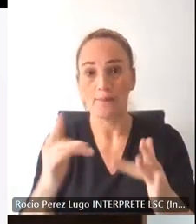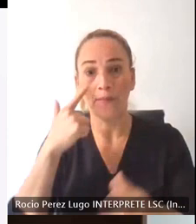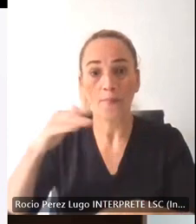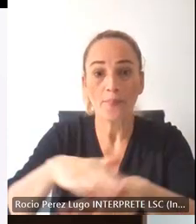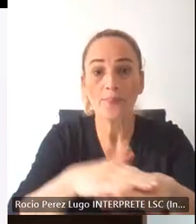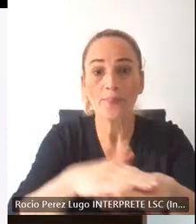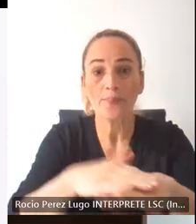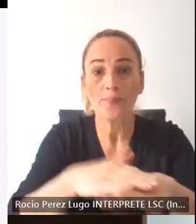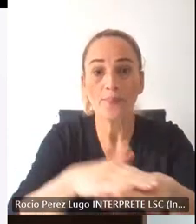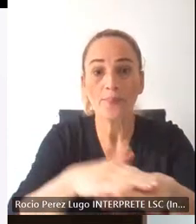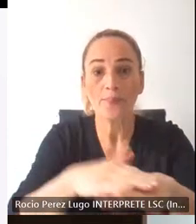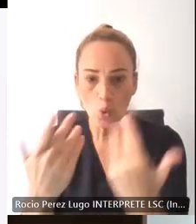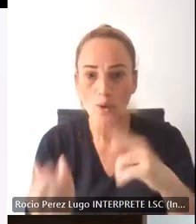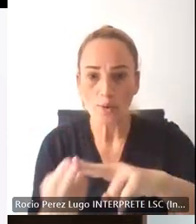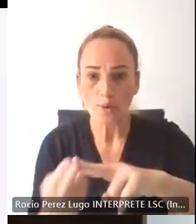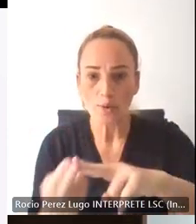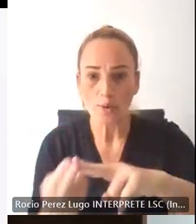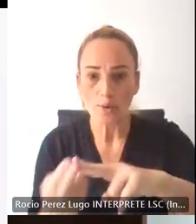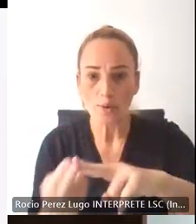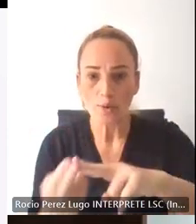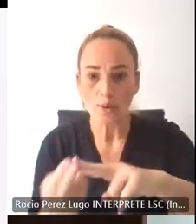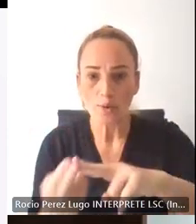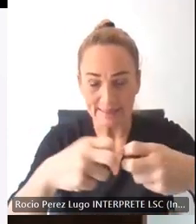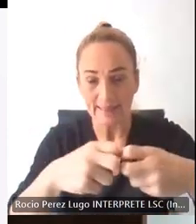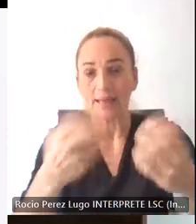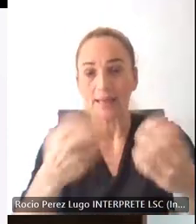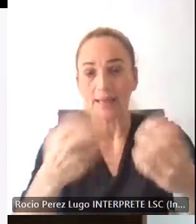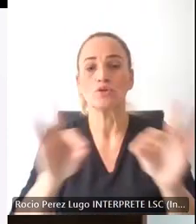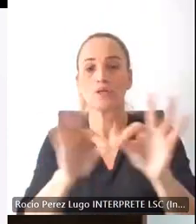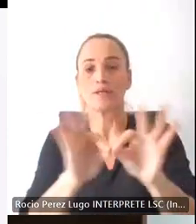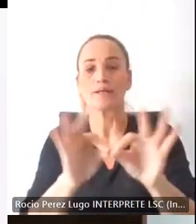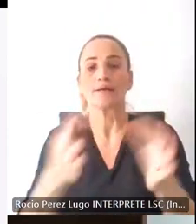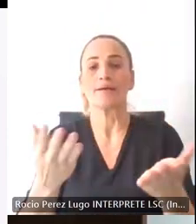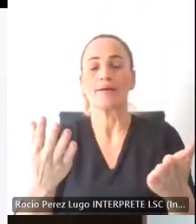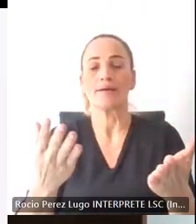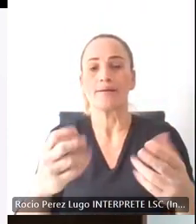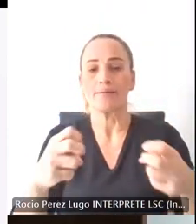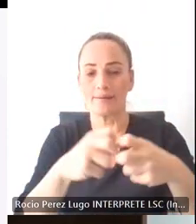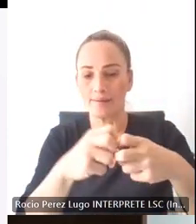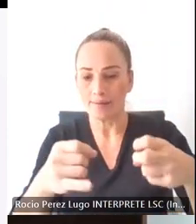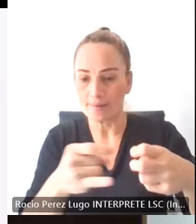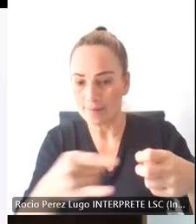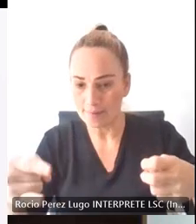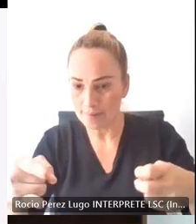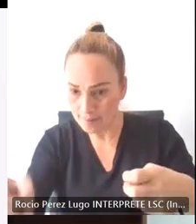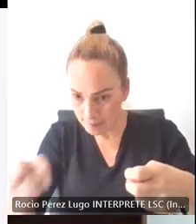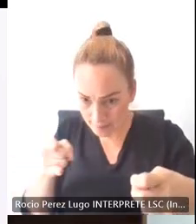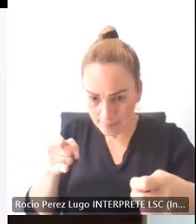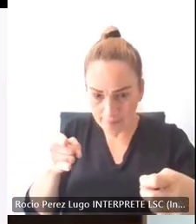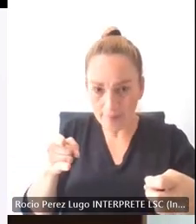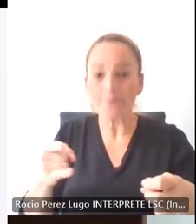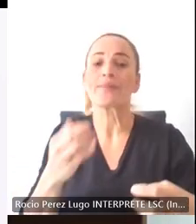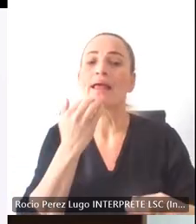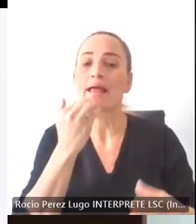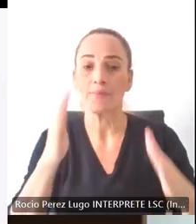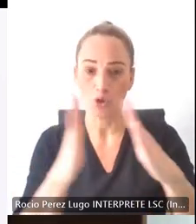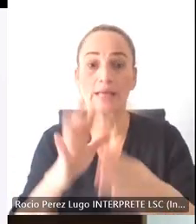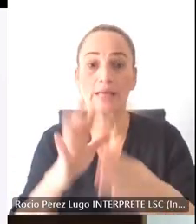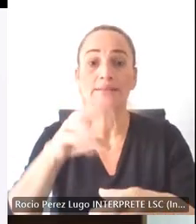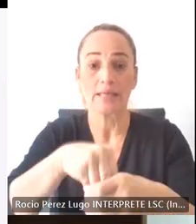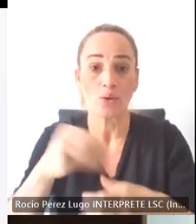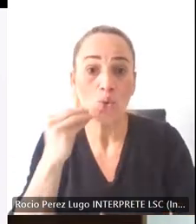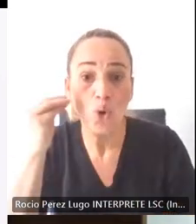fuego relacionado con electricidad, lo ideal sería también poder desenergizar los equipos. Para nuestra casa,